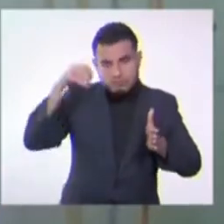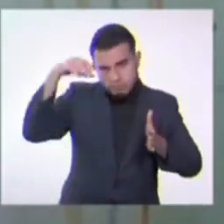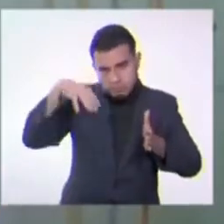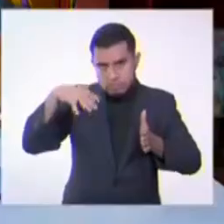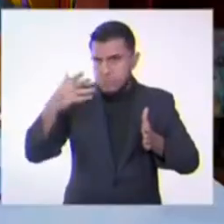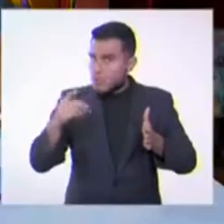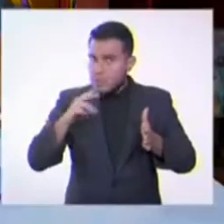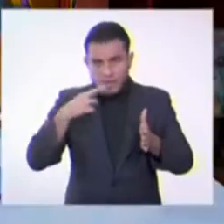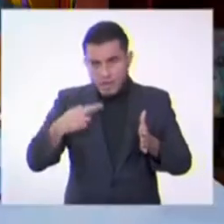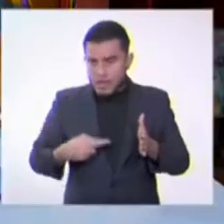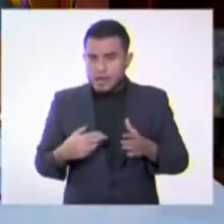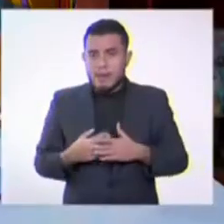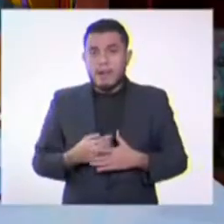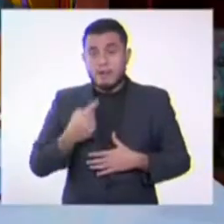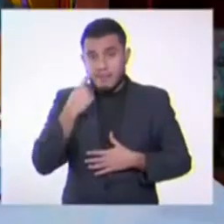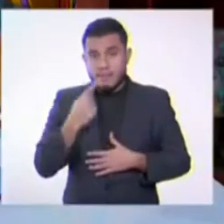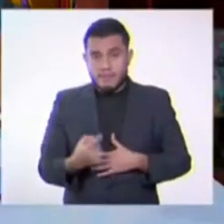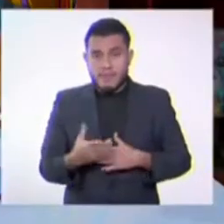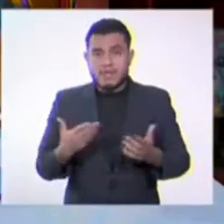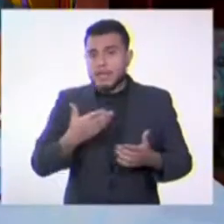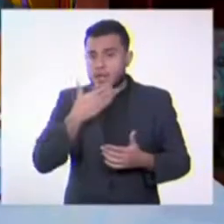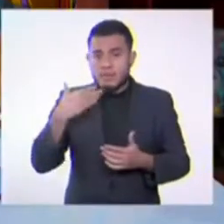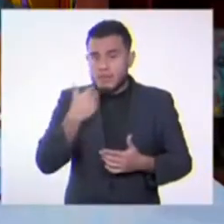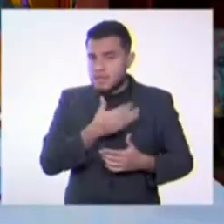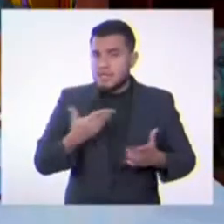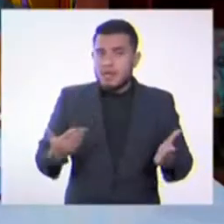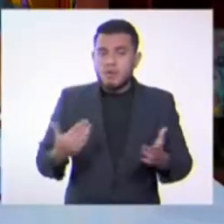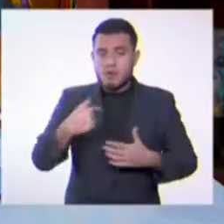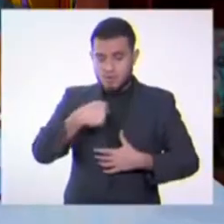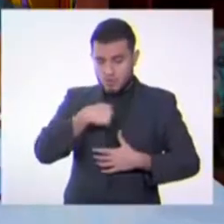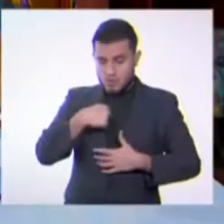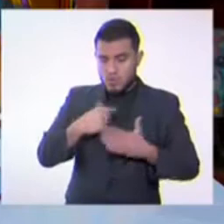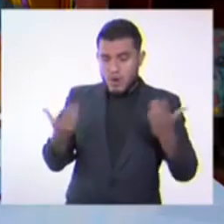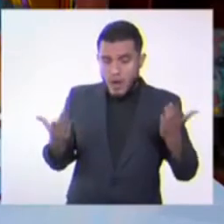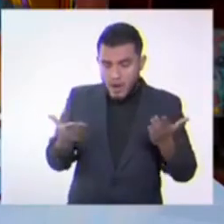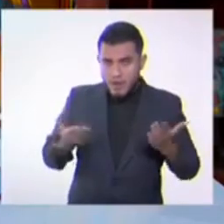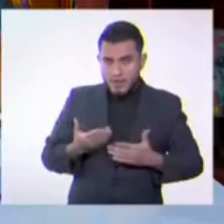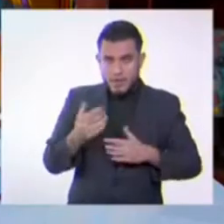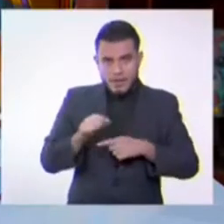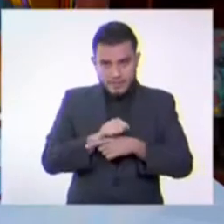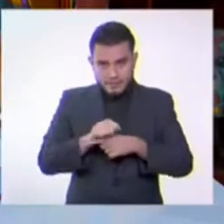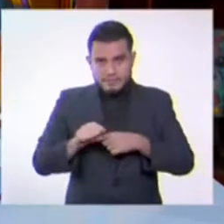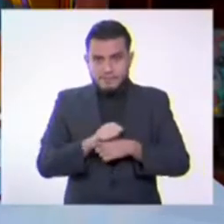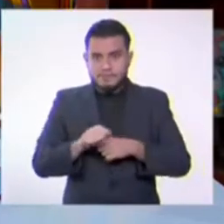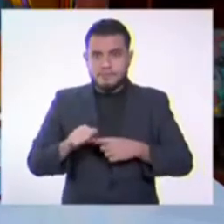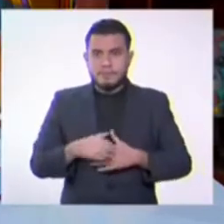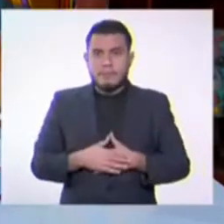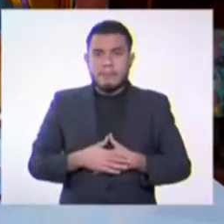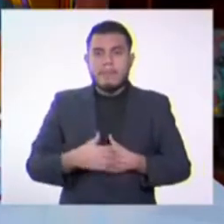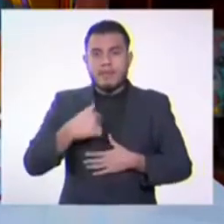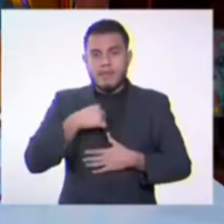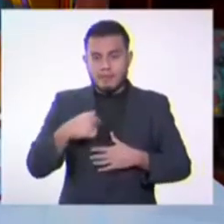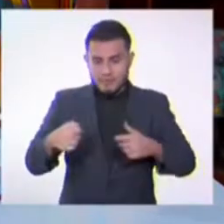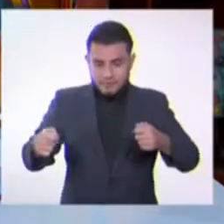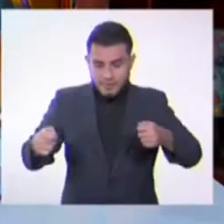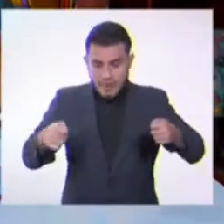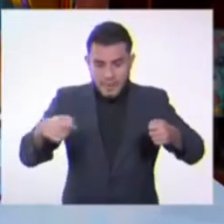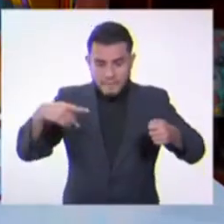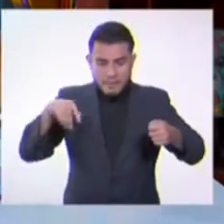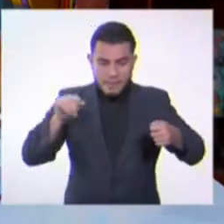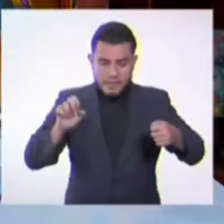bien, fíjate qué es lo que ocurre cuando hago lo siguiente. Si pongo papel